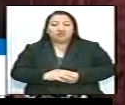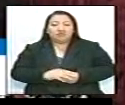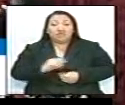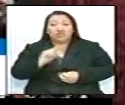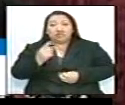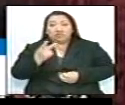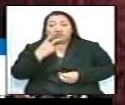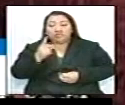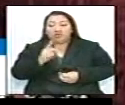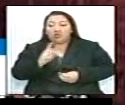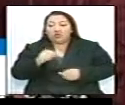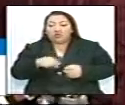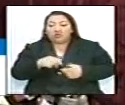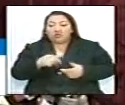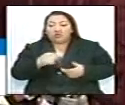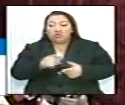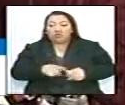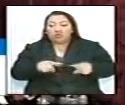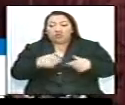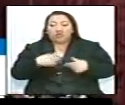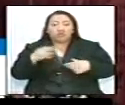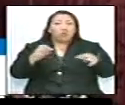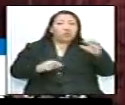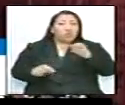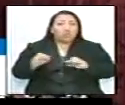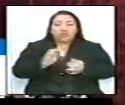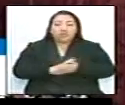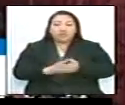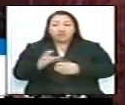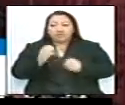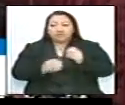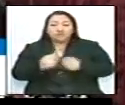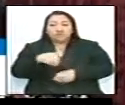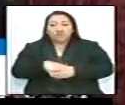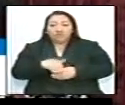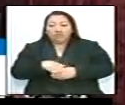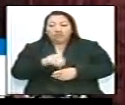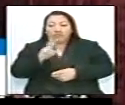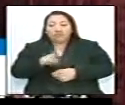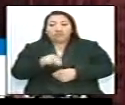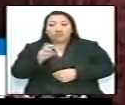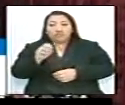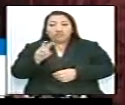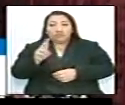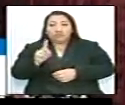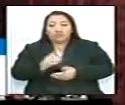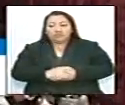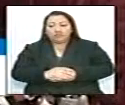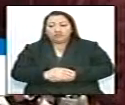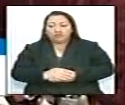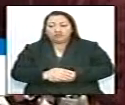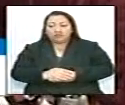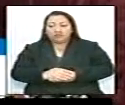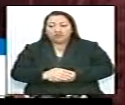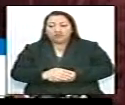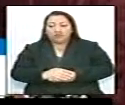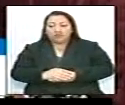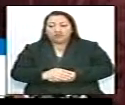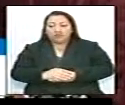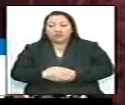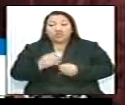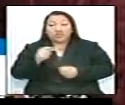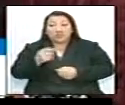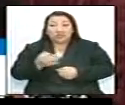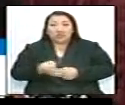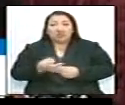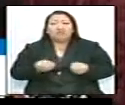no estamos en un escenario de incertidumbre y que la fecha de elecciones es el 2021. Si estamos seguros de eso, entonces ¿por